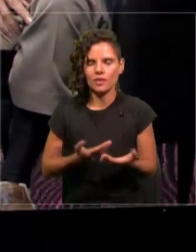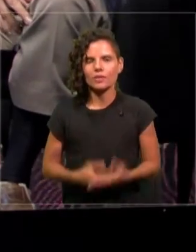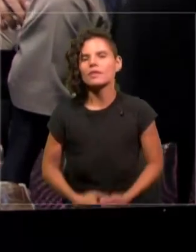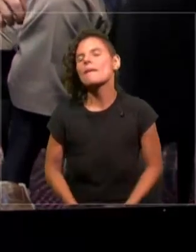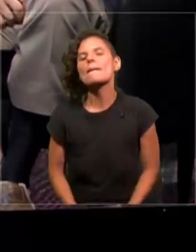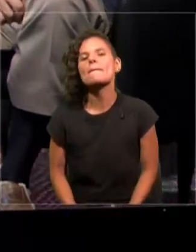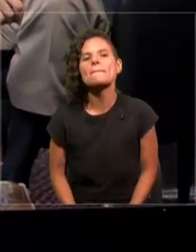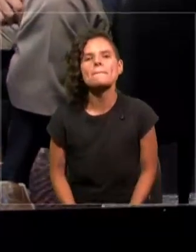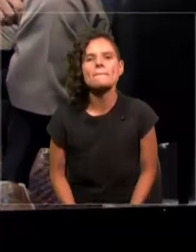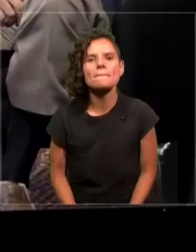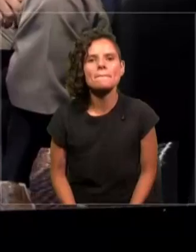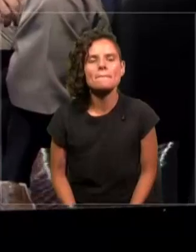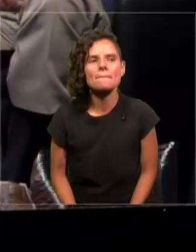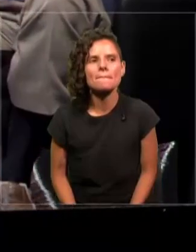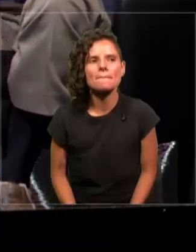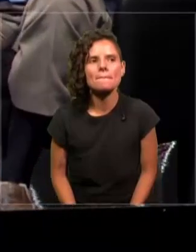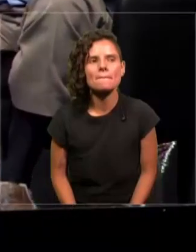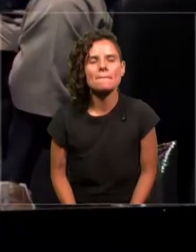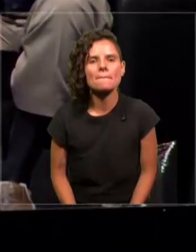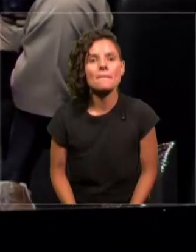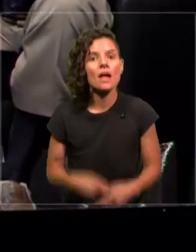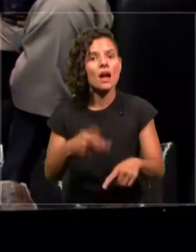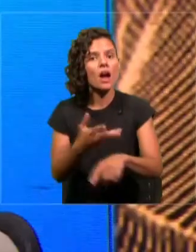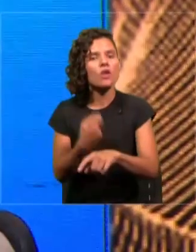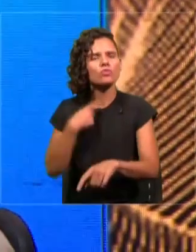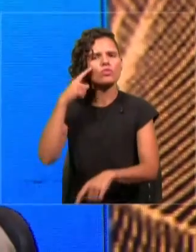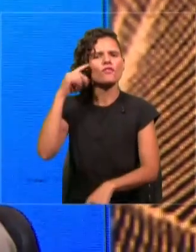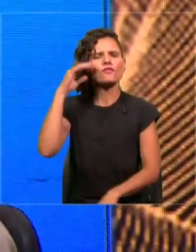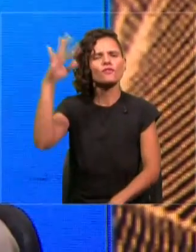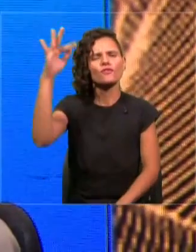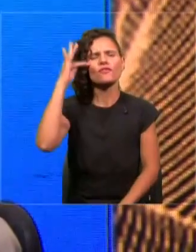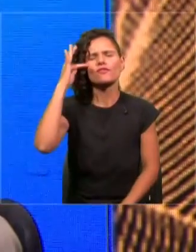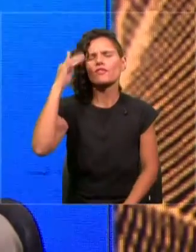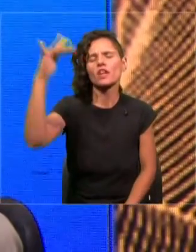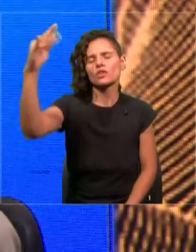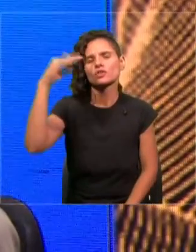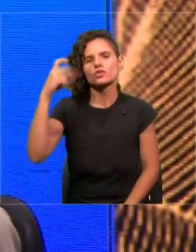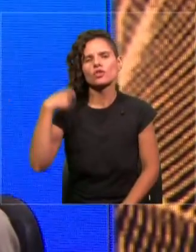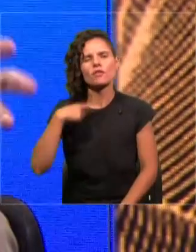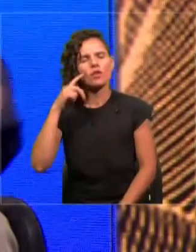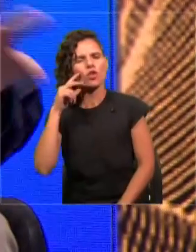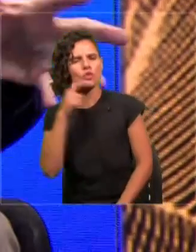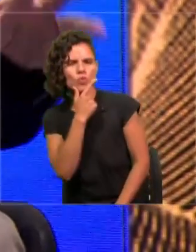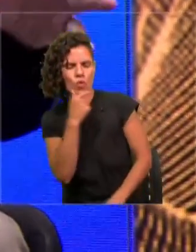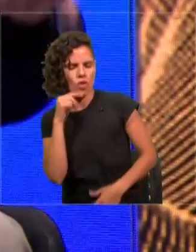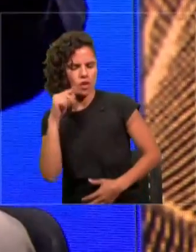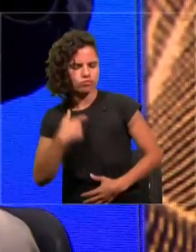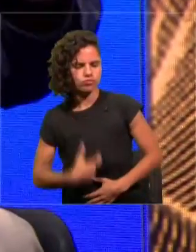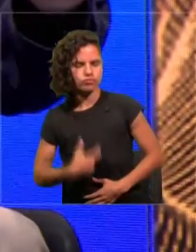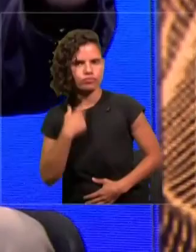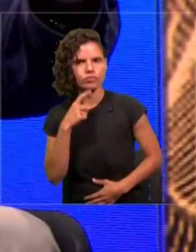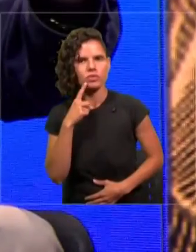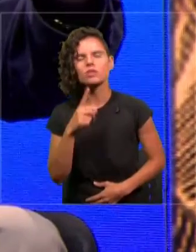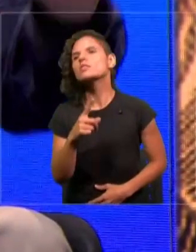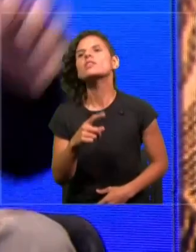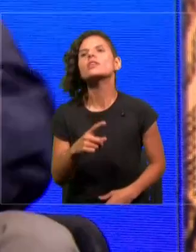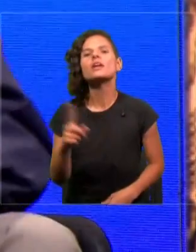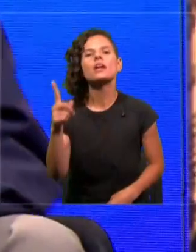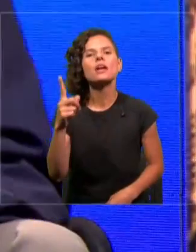Por ahí un filósofo existencialista que escribió un libro que se llamó La